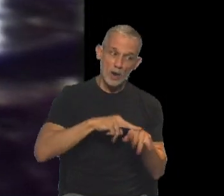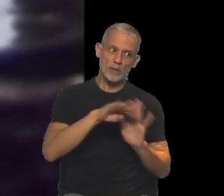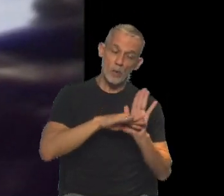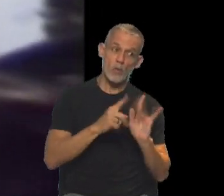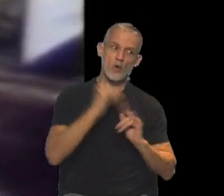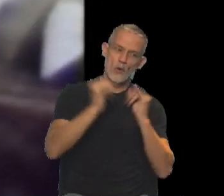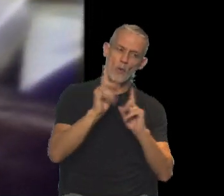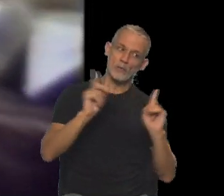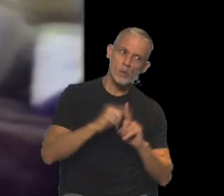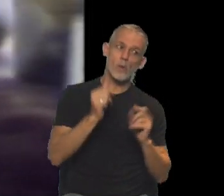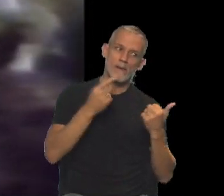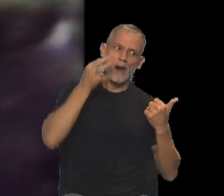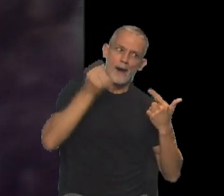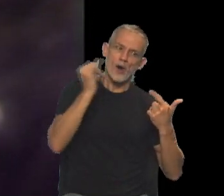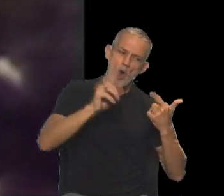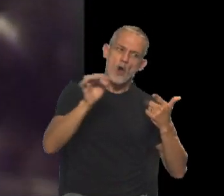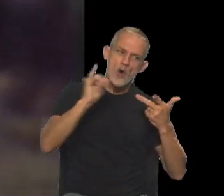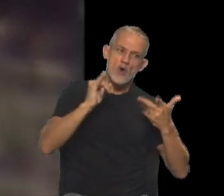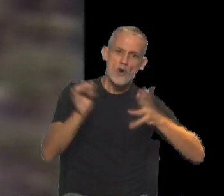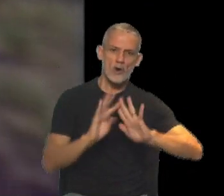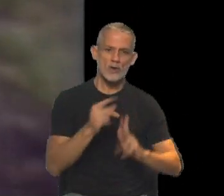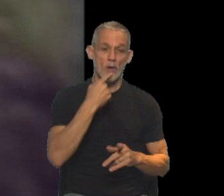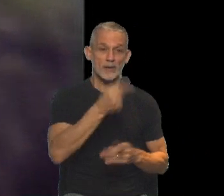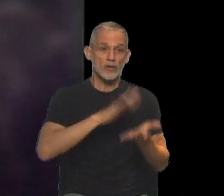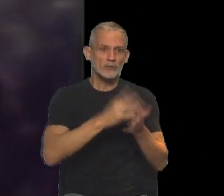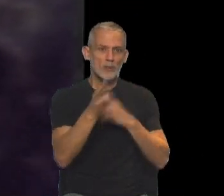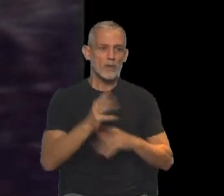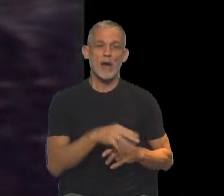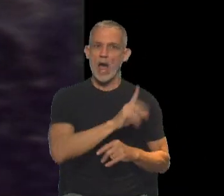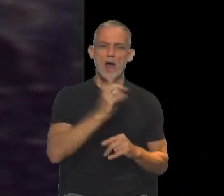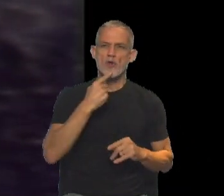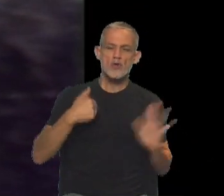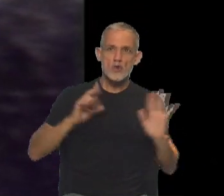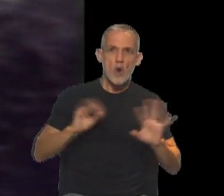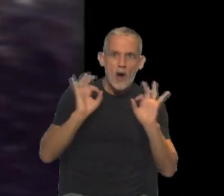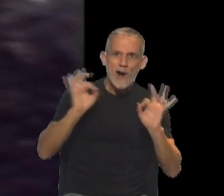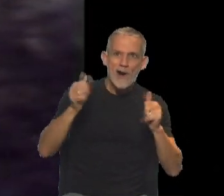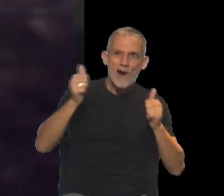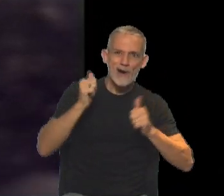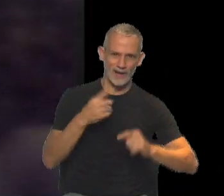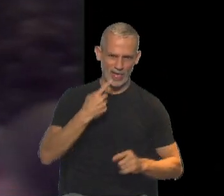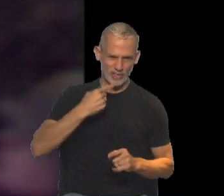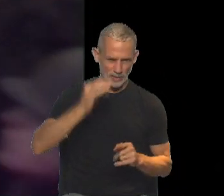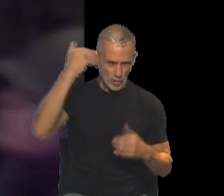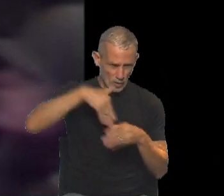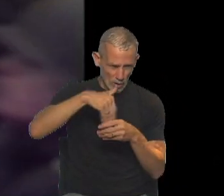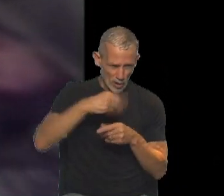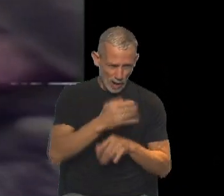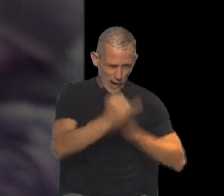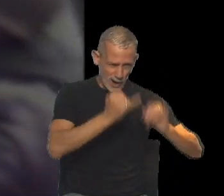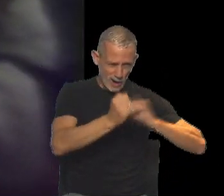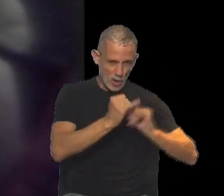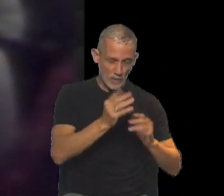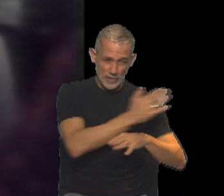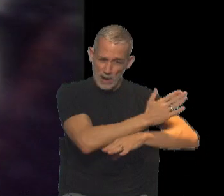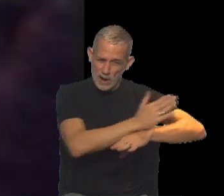se podía contar nada de lo que habían vivido, que cuando les preguntaran qué había pasado con Malvinas, ellos tenían que decir que había estado todo bien, ¿no? Y bueno, una vez que pasaron por